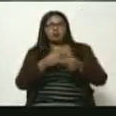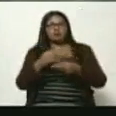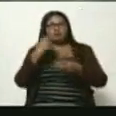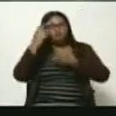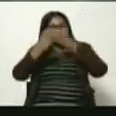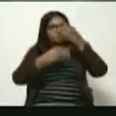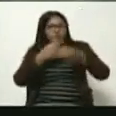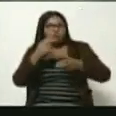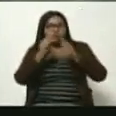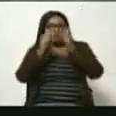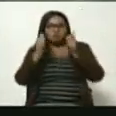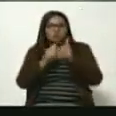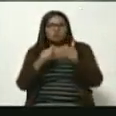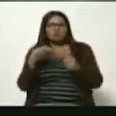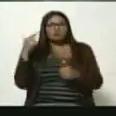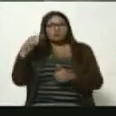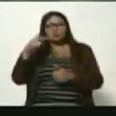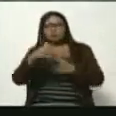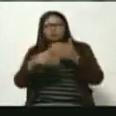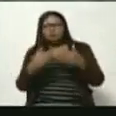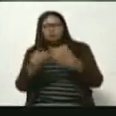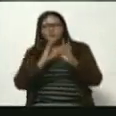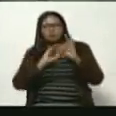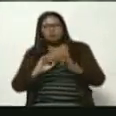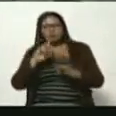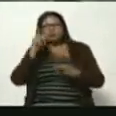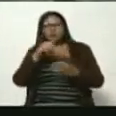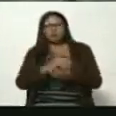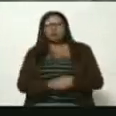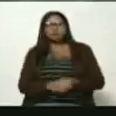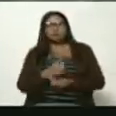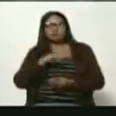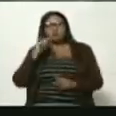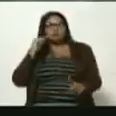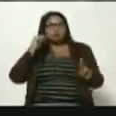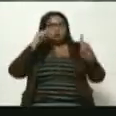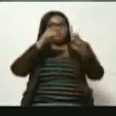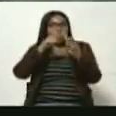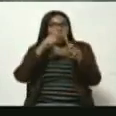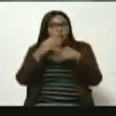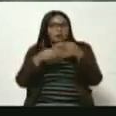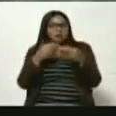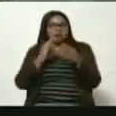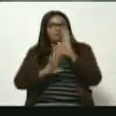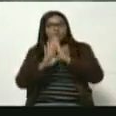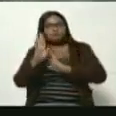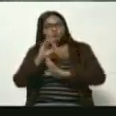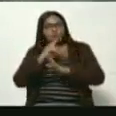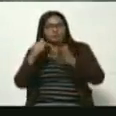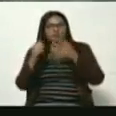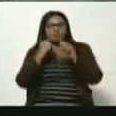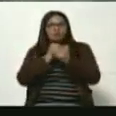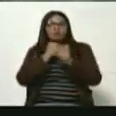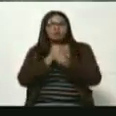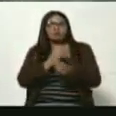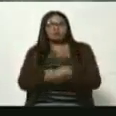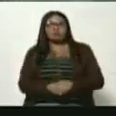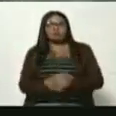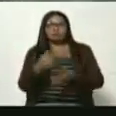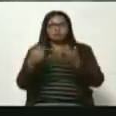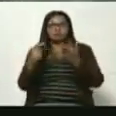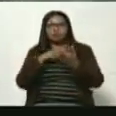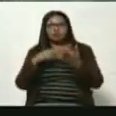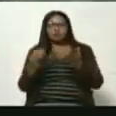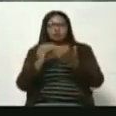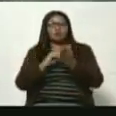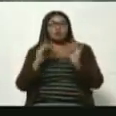recorrido por el sistema de transporte subterráneo con el propósito de constatar el avance de las obras. Con estos datos,